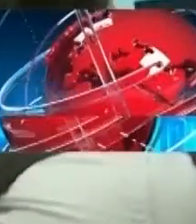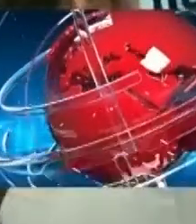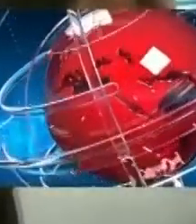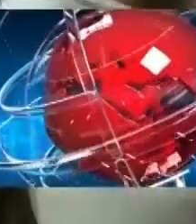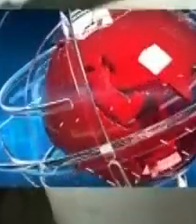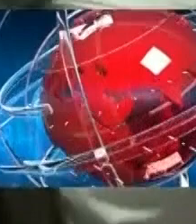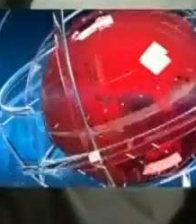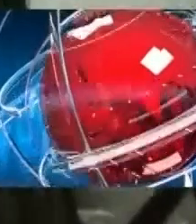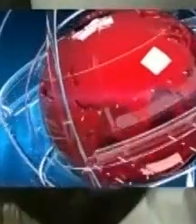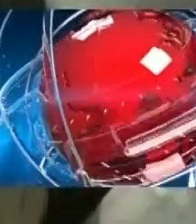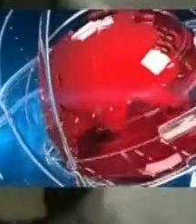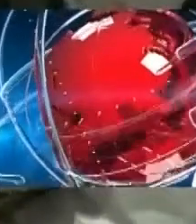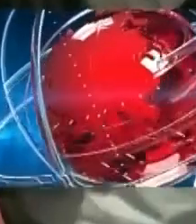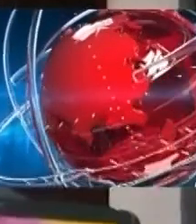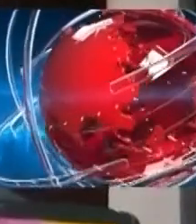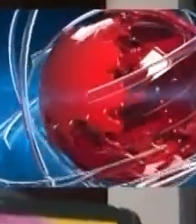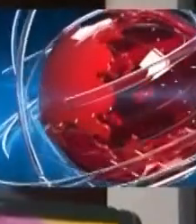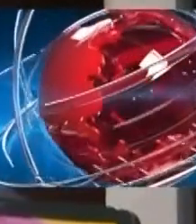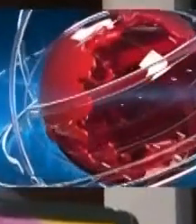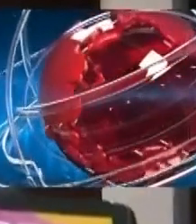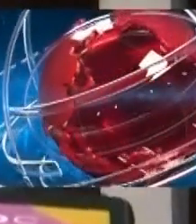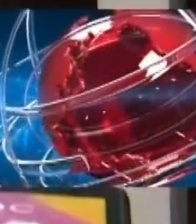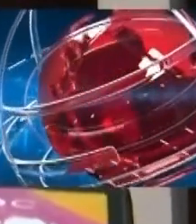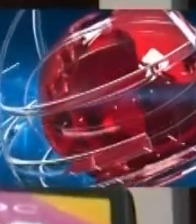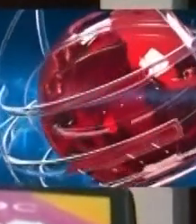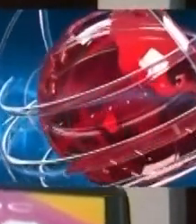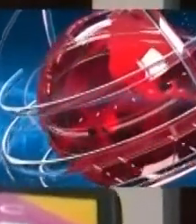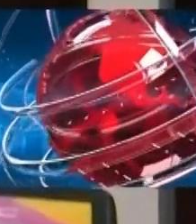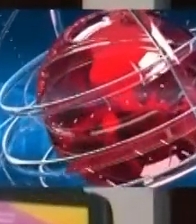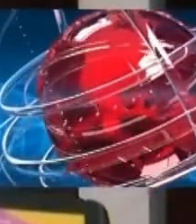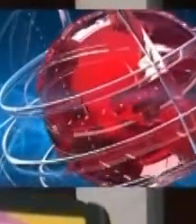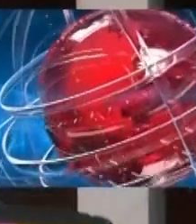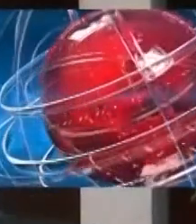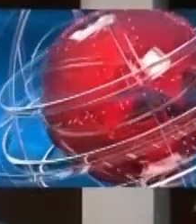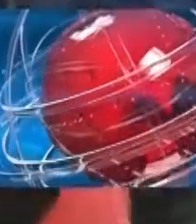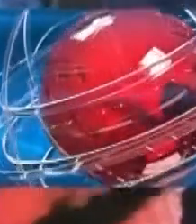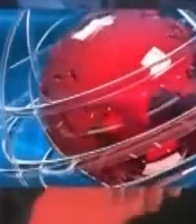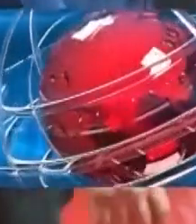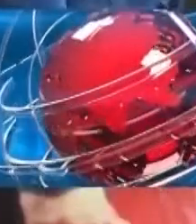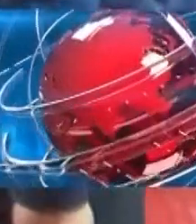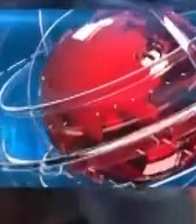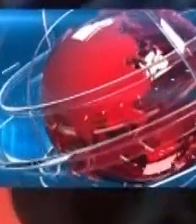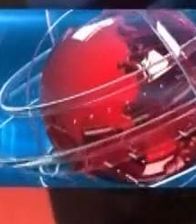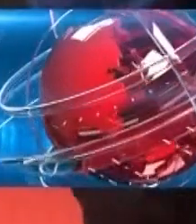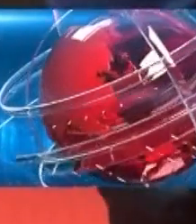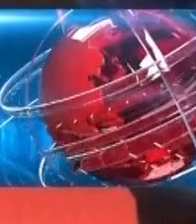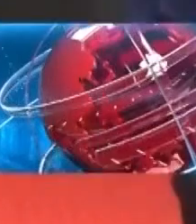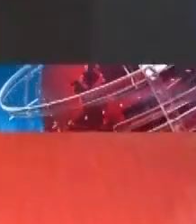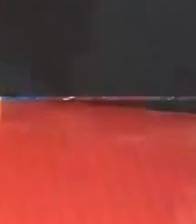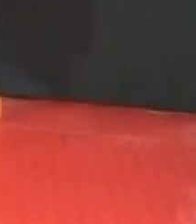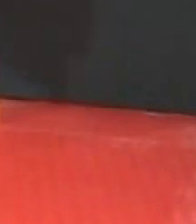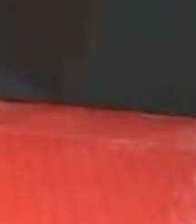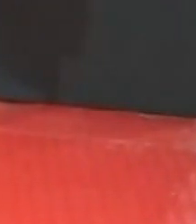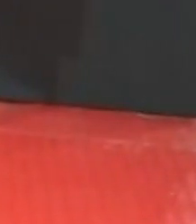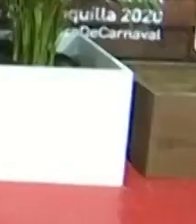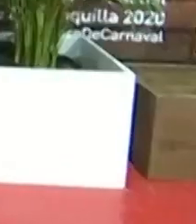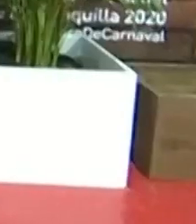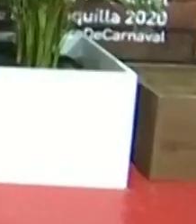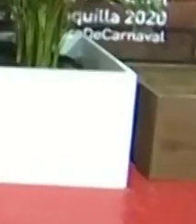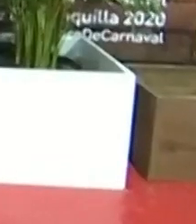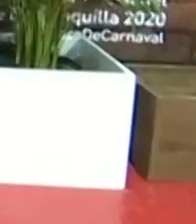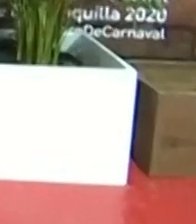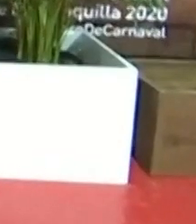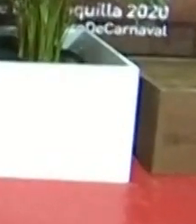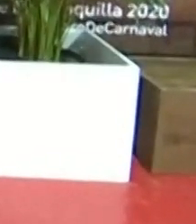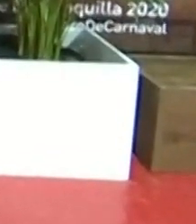La Feria Tecnoclaro, donde se estará ofreciendo los últimos productos tecnológicos con descuento, llegó a Barranquilla y se quedará hasta el 16 de febrero en